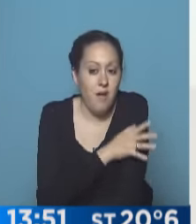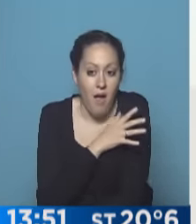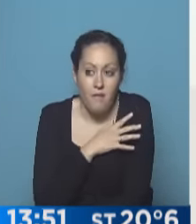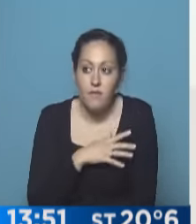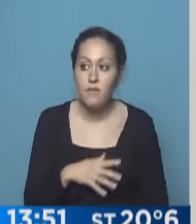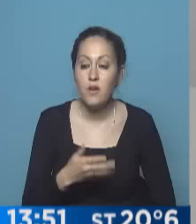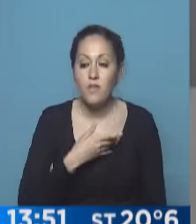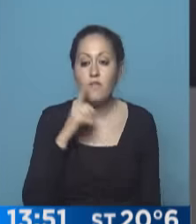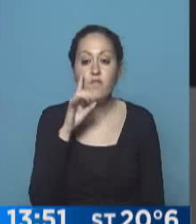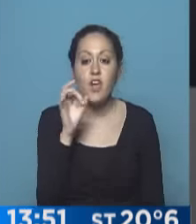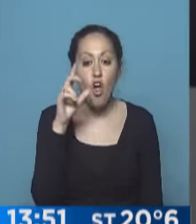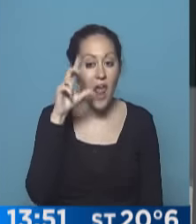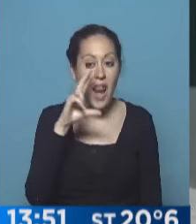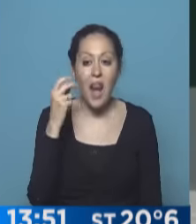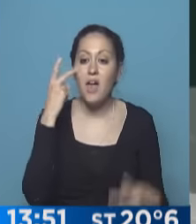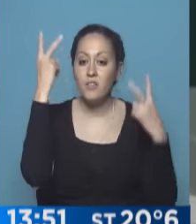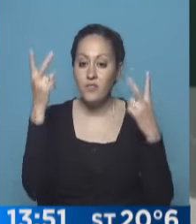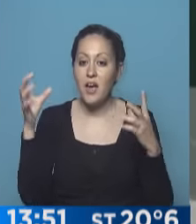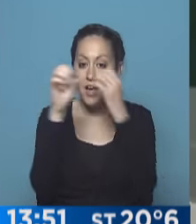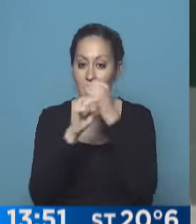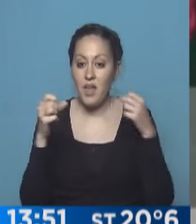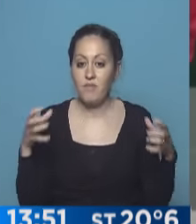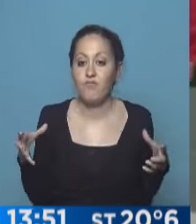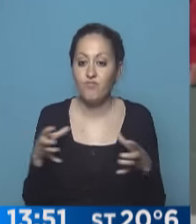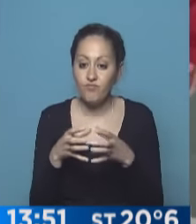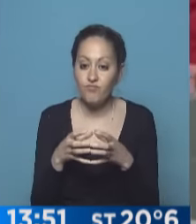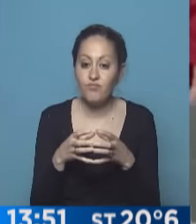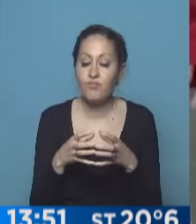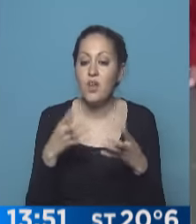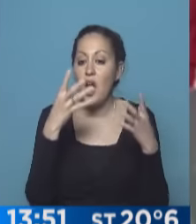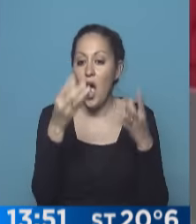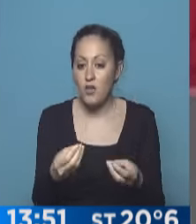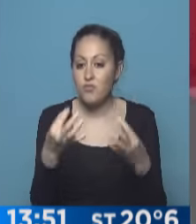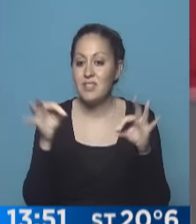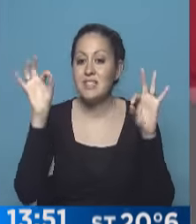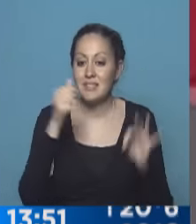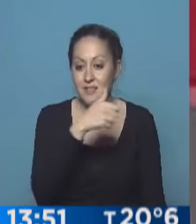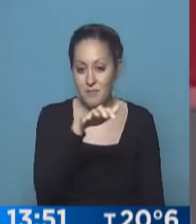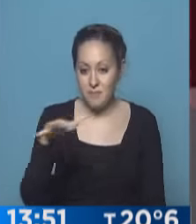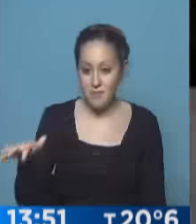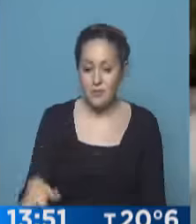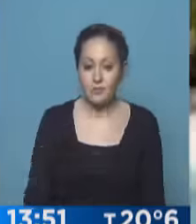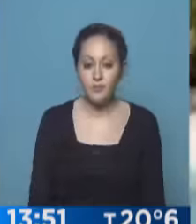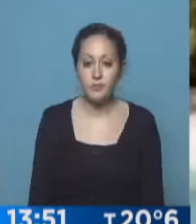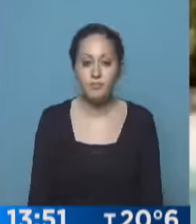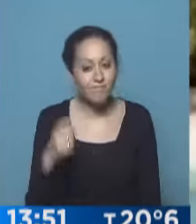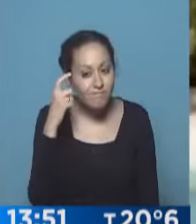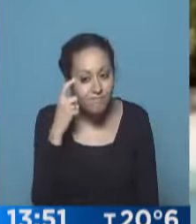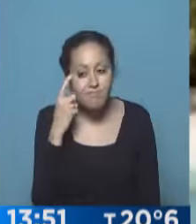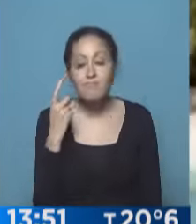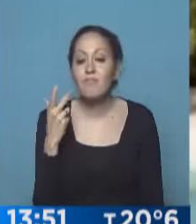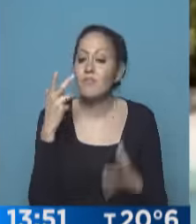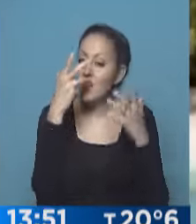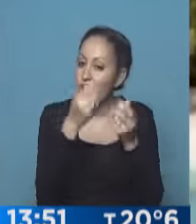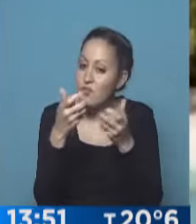Crotti viajó a Grecia junto con la empresa de guardavidas para la que trabaja. Surgió la idea de ayudar y de crear una